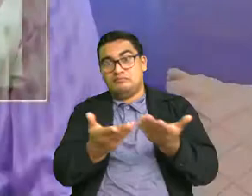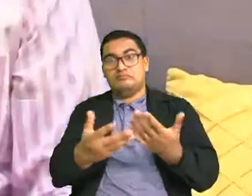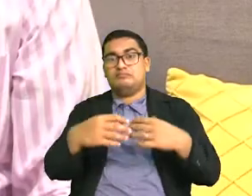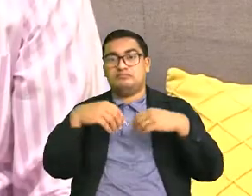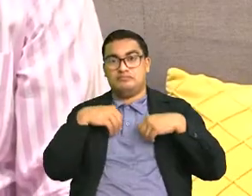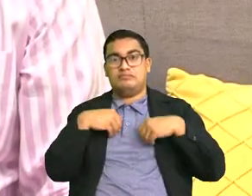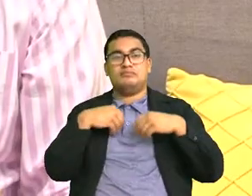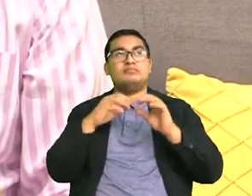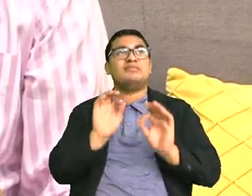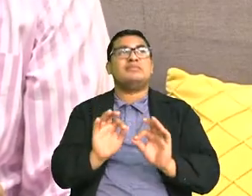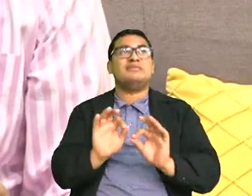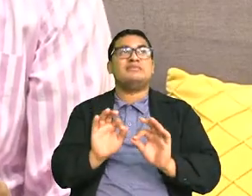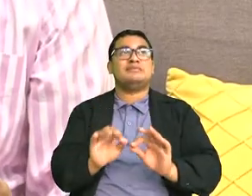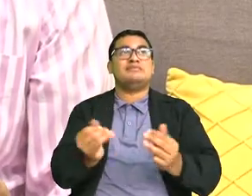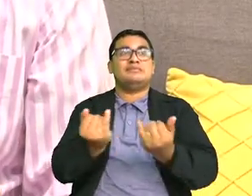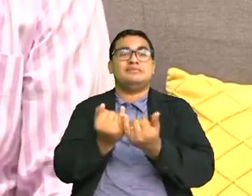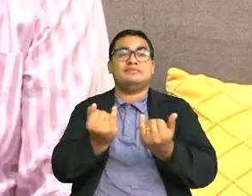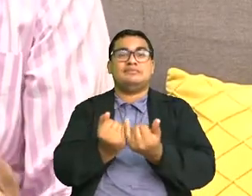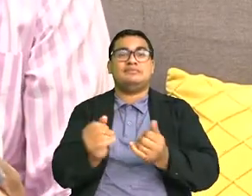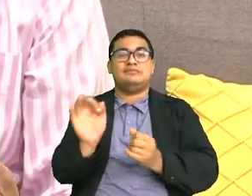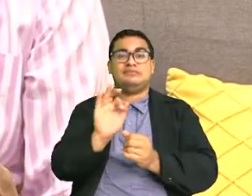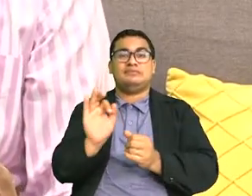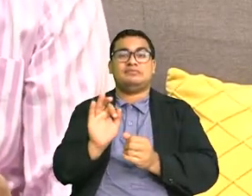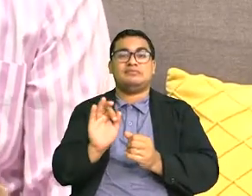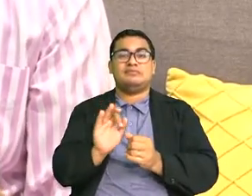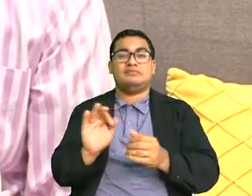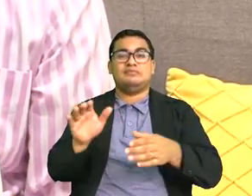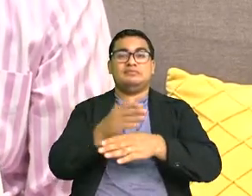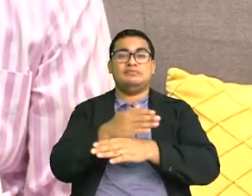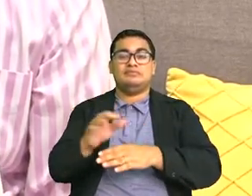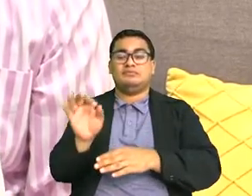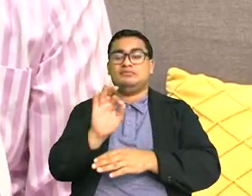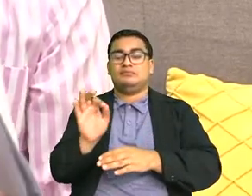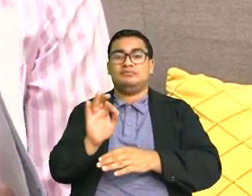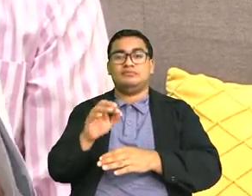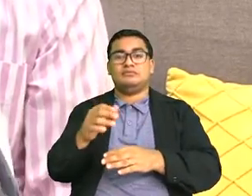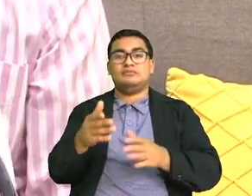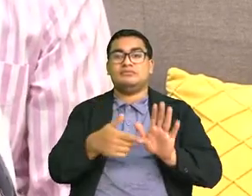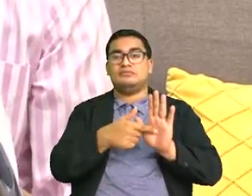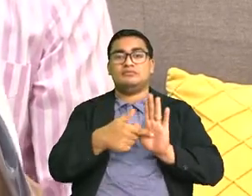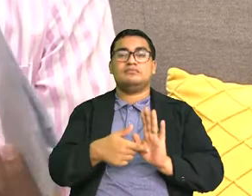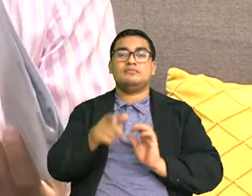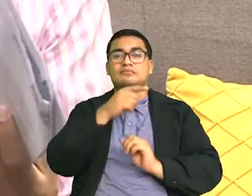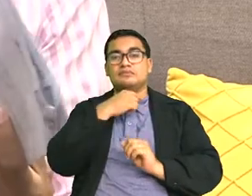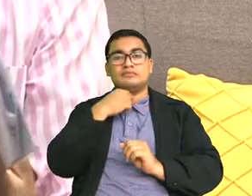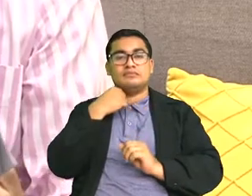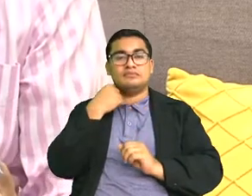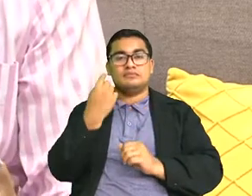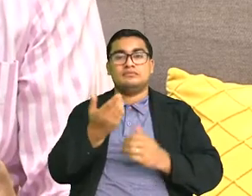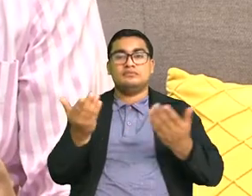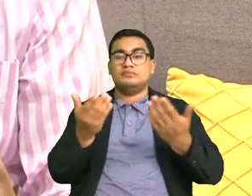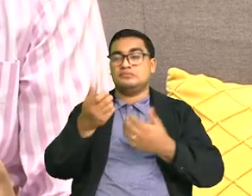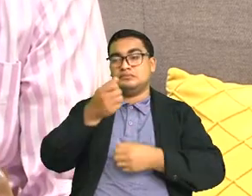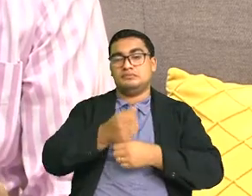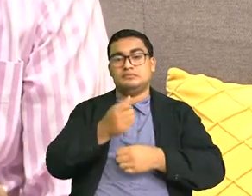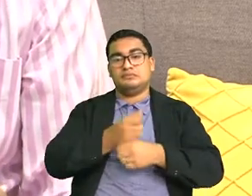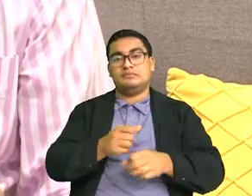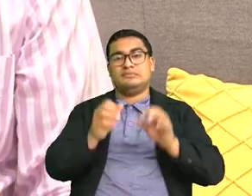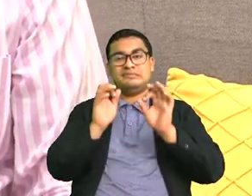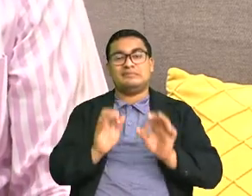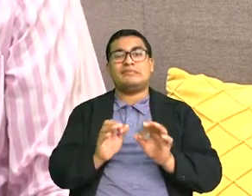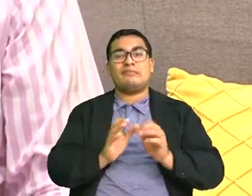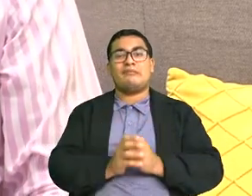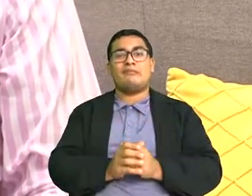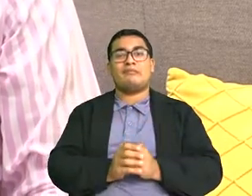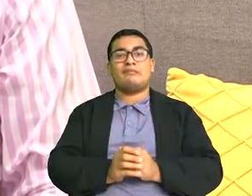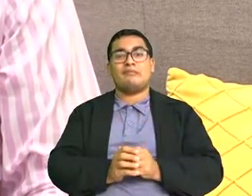características y de igual manera para de una u otra manera demostrar en la realidad en campo si eso funciona y hacemos el